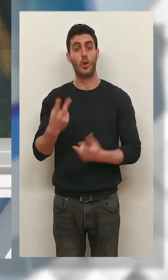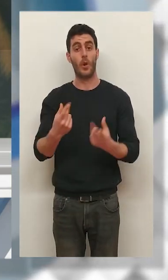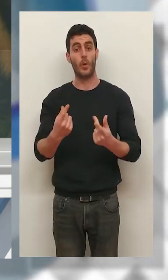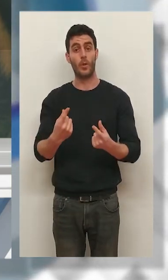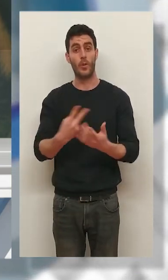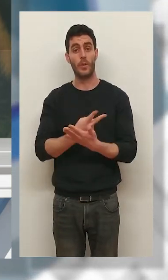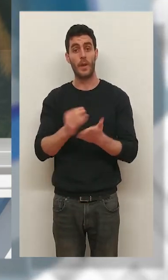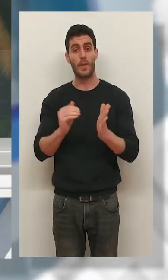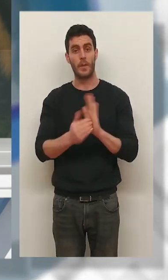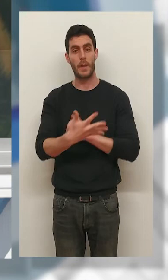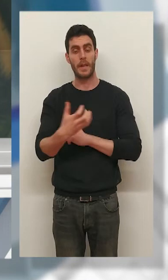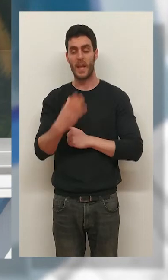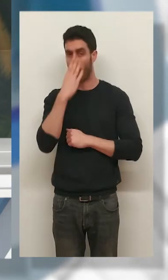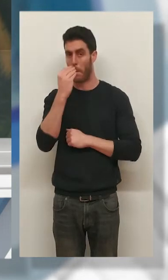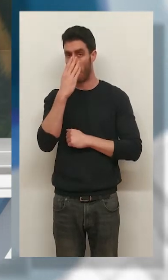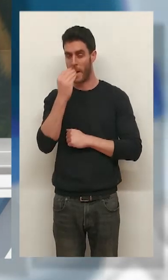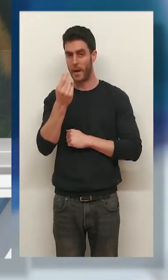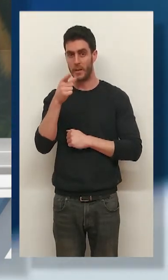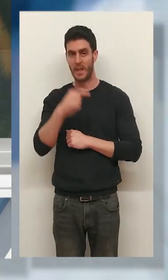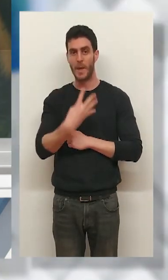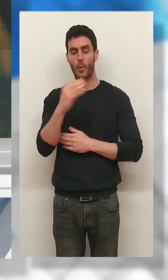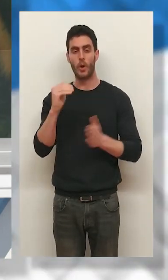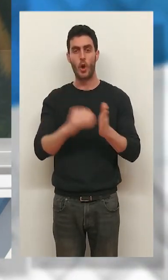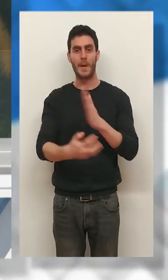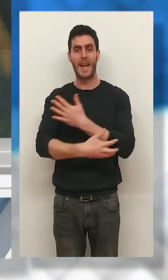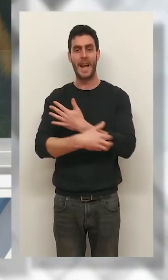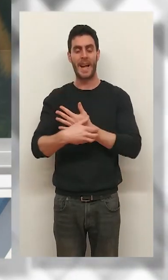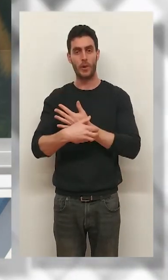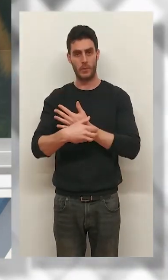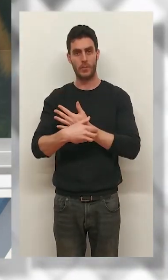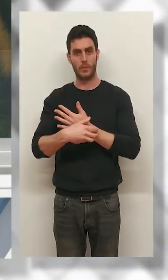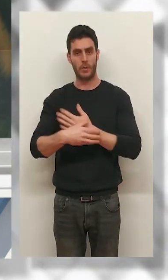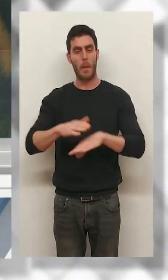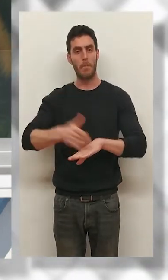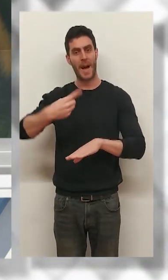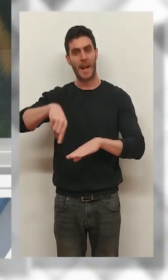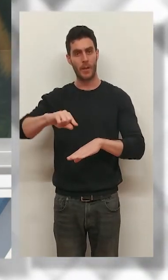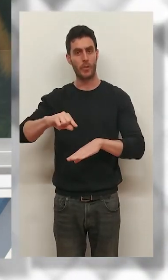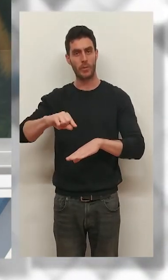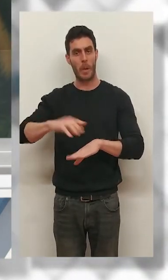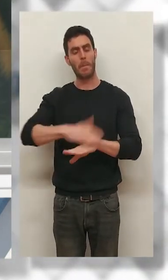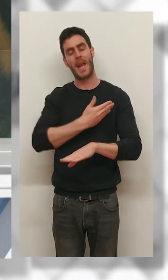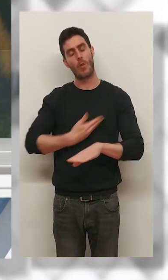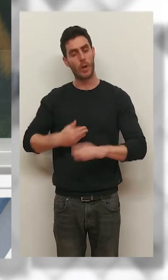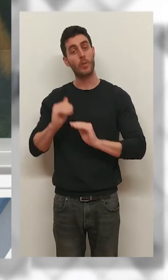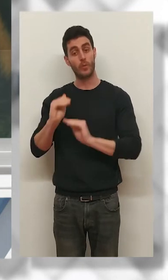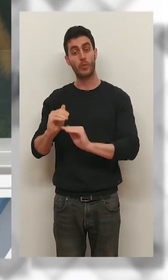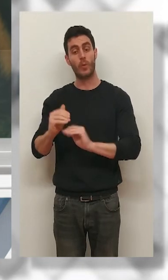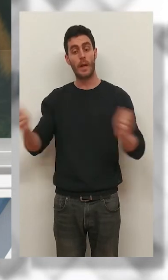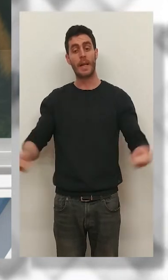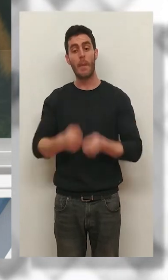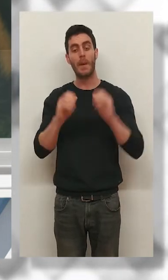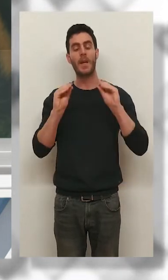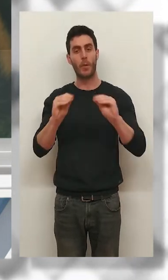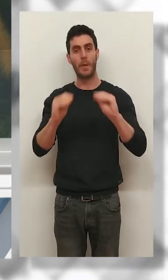perros y más de 4.000 gatos censados. Para ellos, más bien para sus dueños, va dirigida la campaña informativa que arranca mañana.